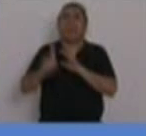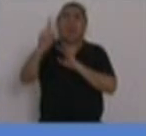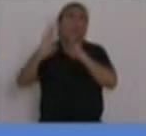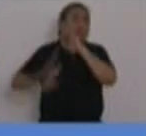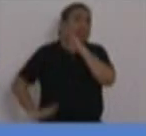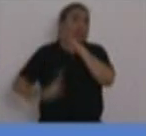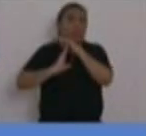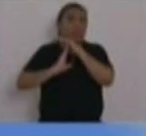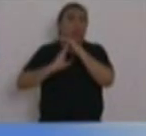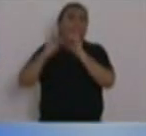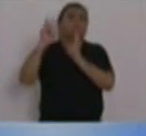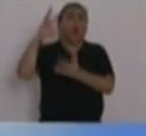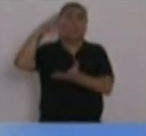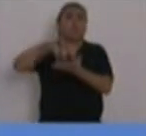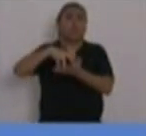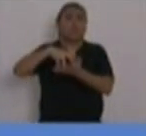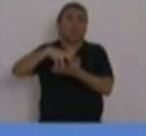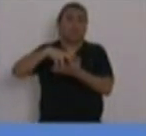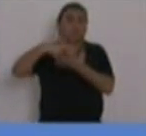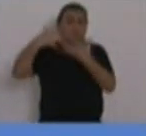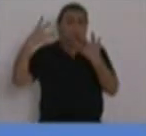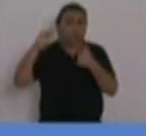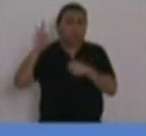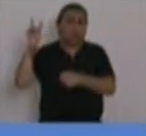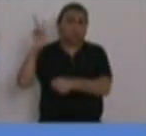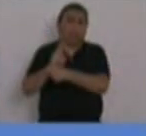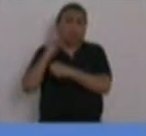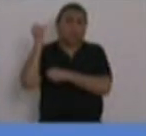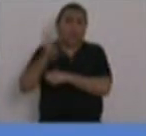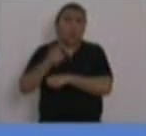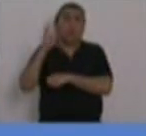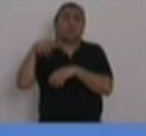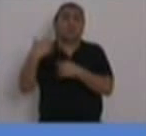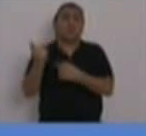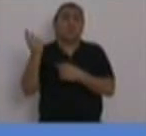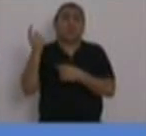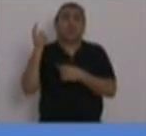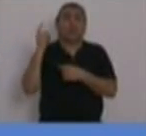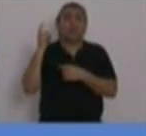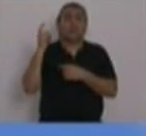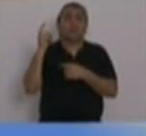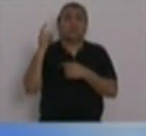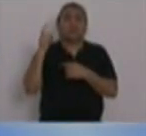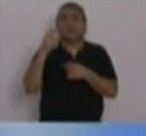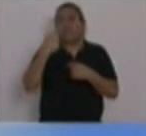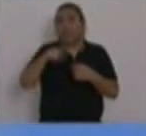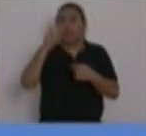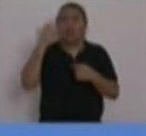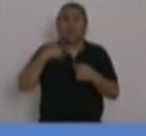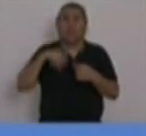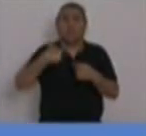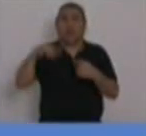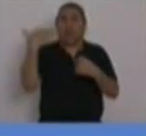una pregunta más. Son opiniones. Sí, una última pregunta, senador. ¿No cree que este discurso o argumentación que lleva adelante la oposición respecto del